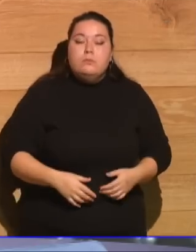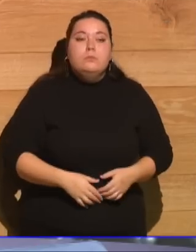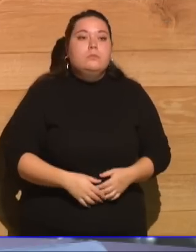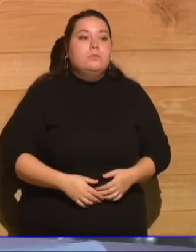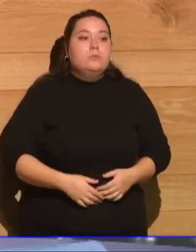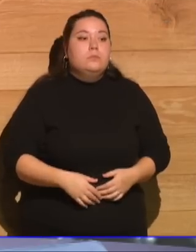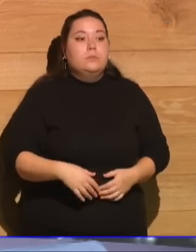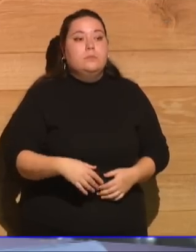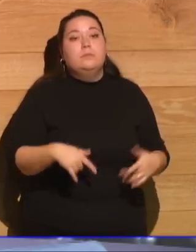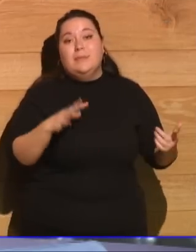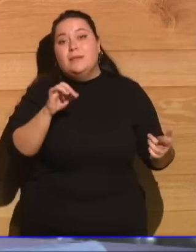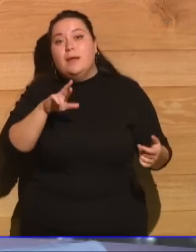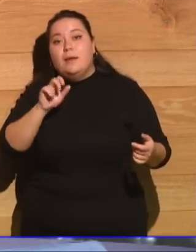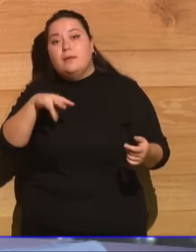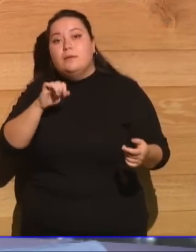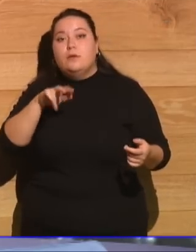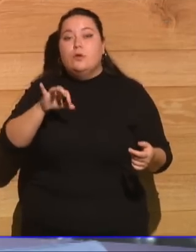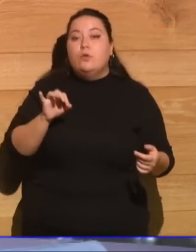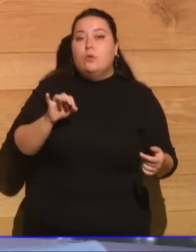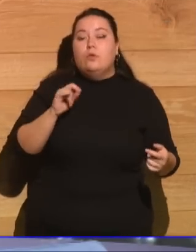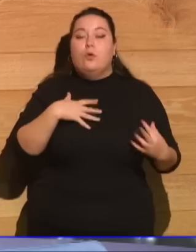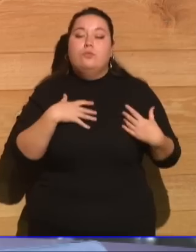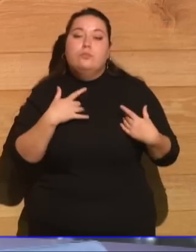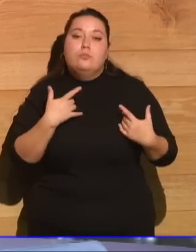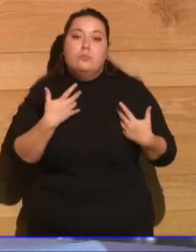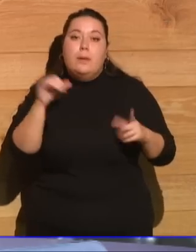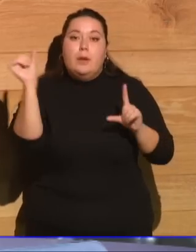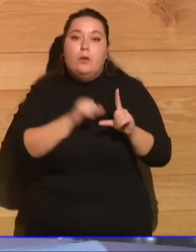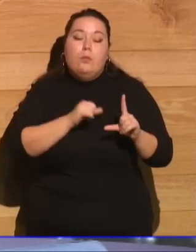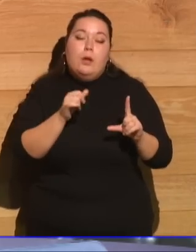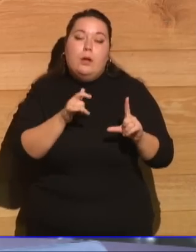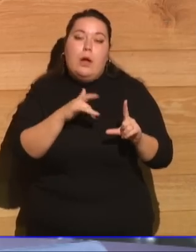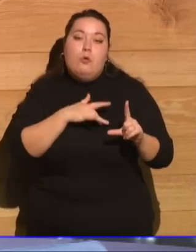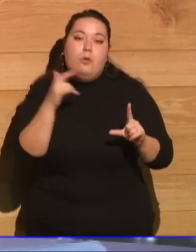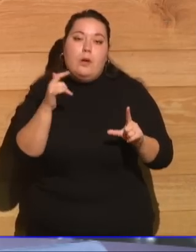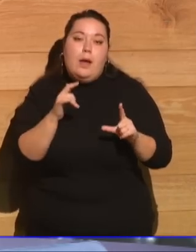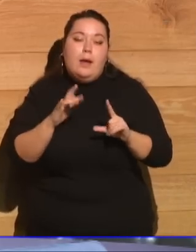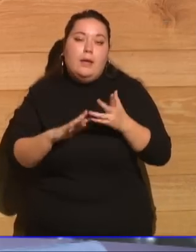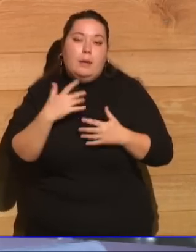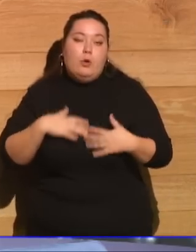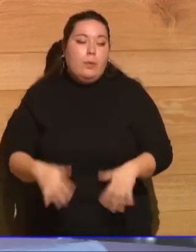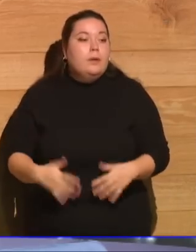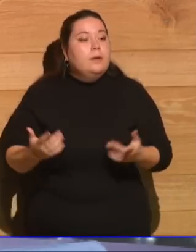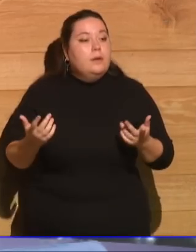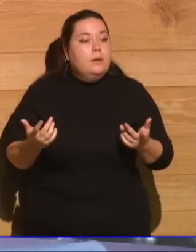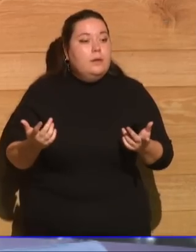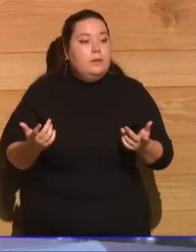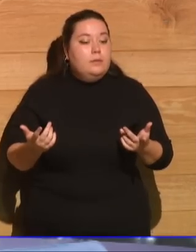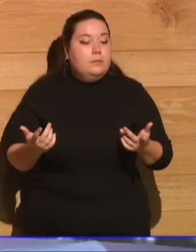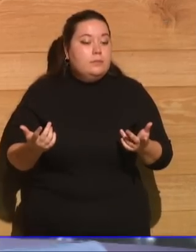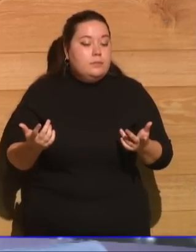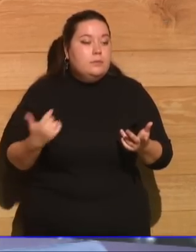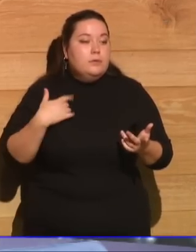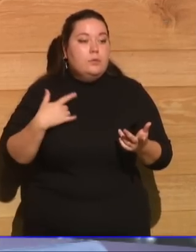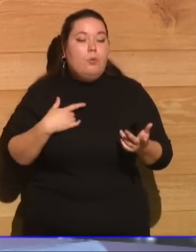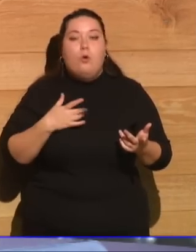caso de Tarantino con True Romance, con Amor a quemarropa, para Tony Scott. Y después rescatando uno de esos